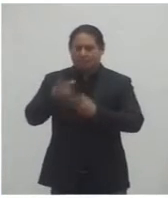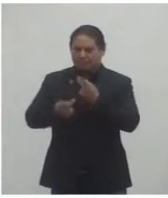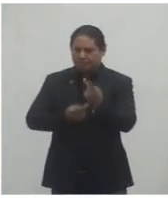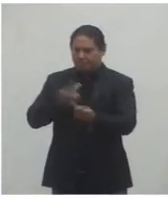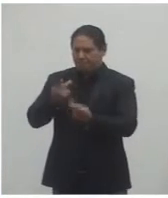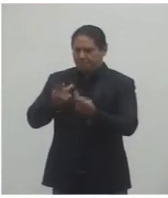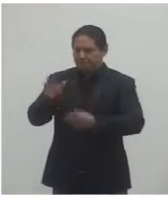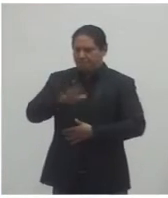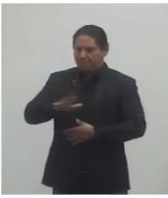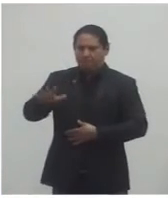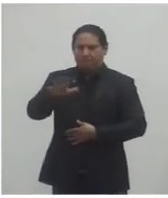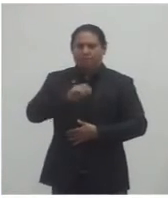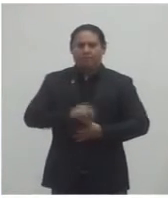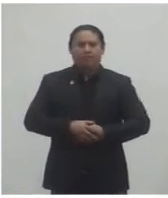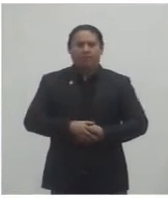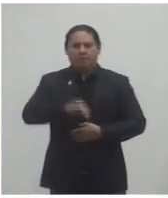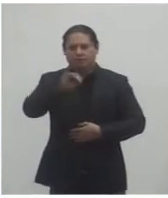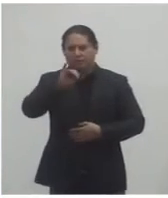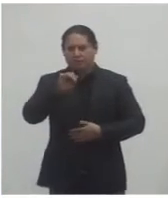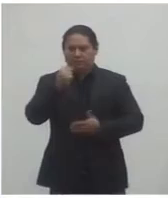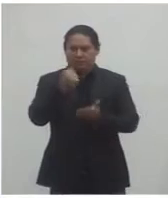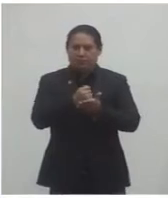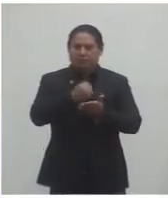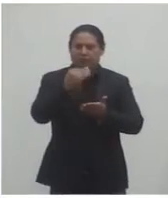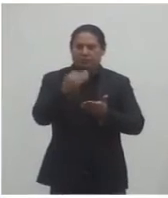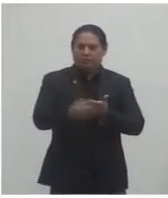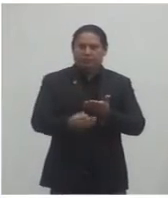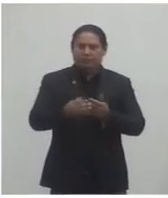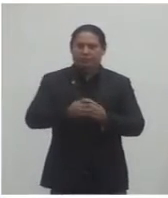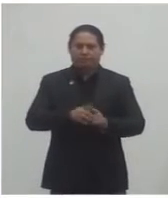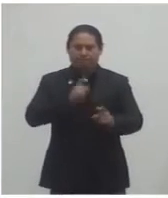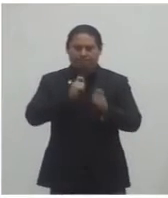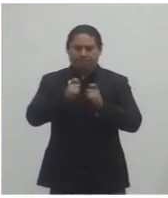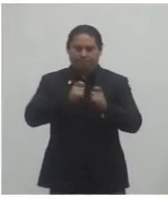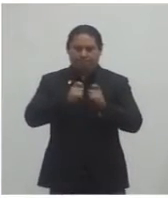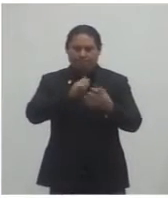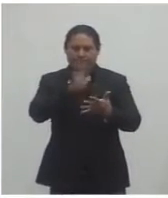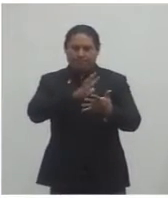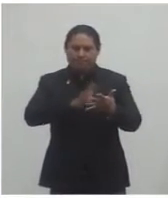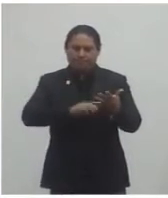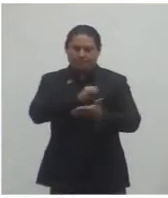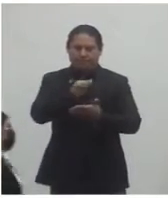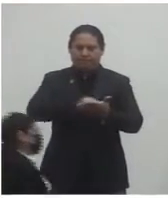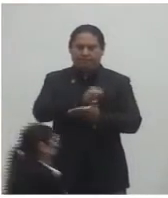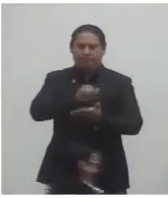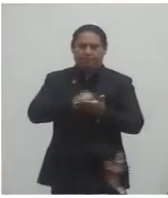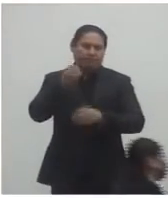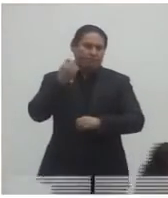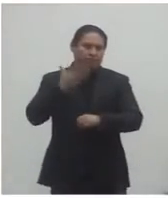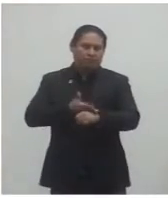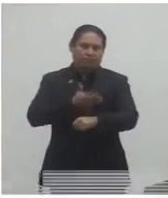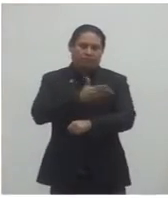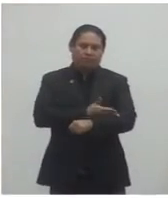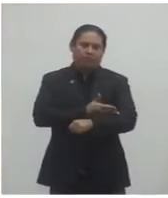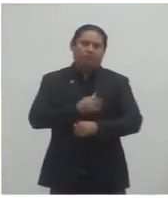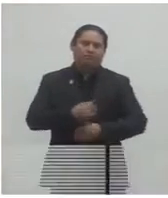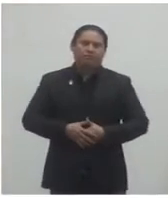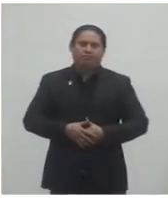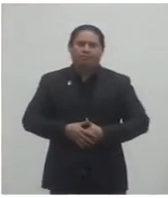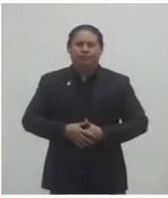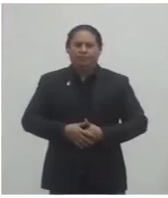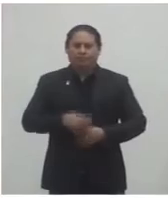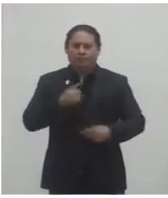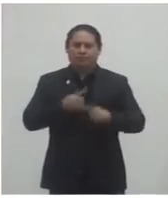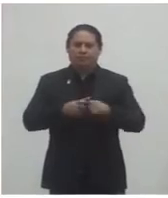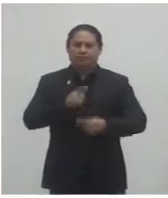económica, se pregunta a la Honorable Asamblea si se aprueba la dispensa de la lectura del acta de la sesión anterior.